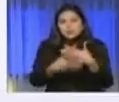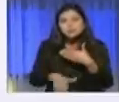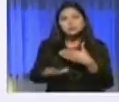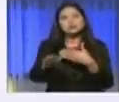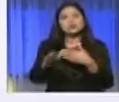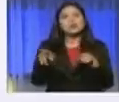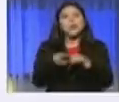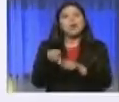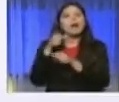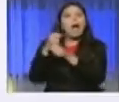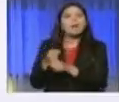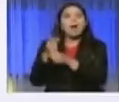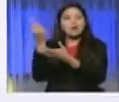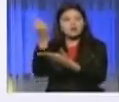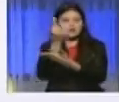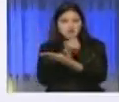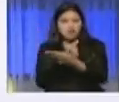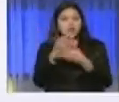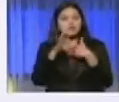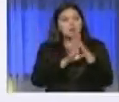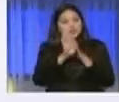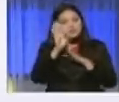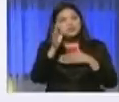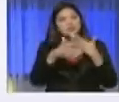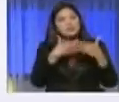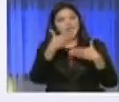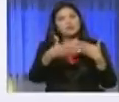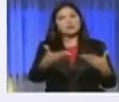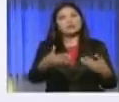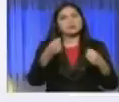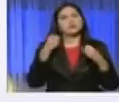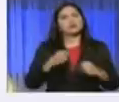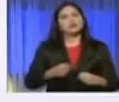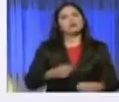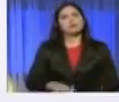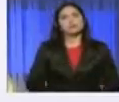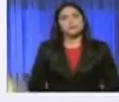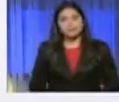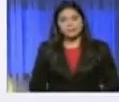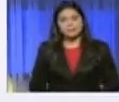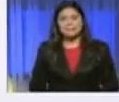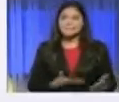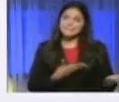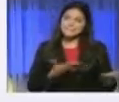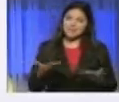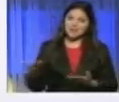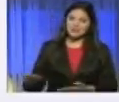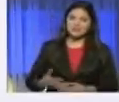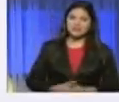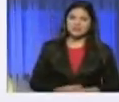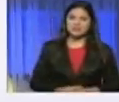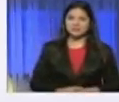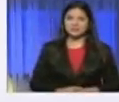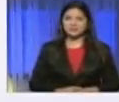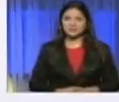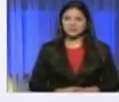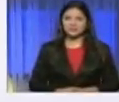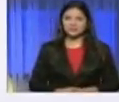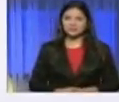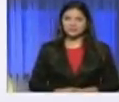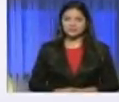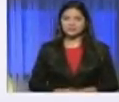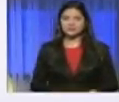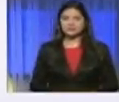caballo hacia adelante, brioso y decidido. Bienvenido, compañero. Mira, en